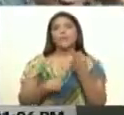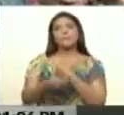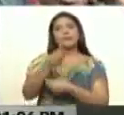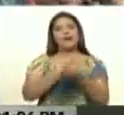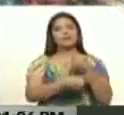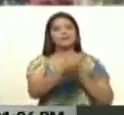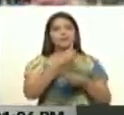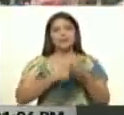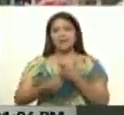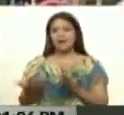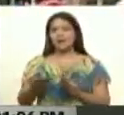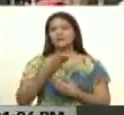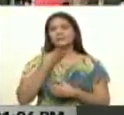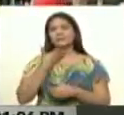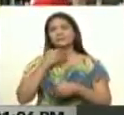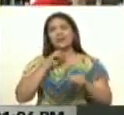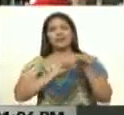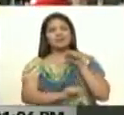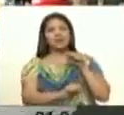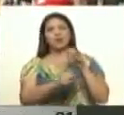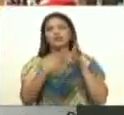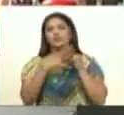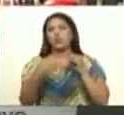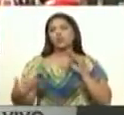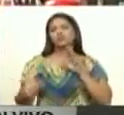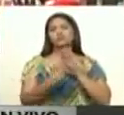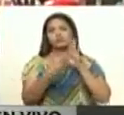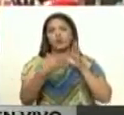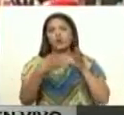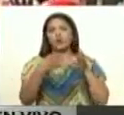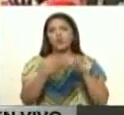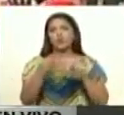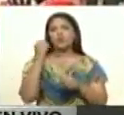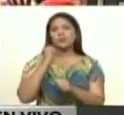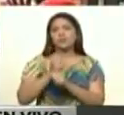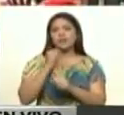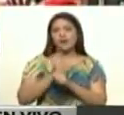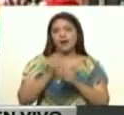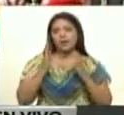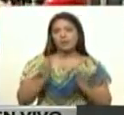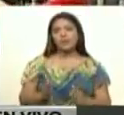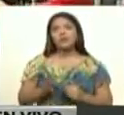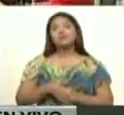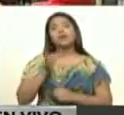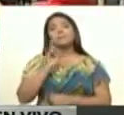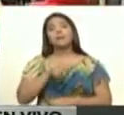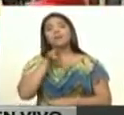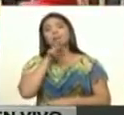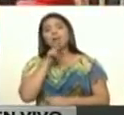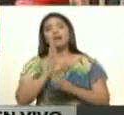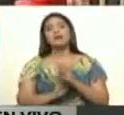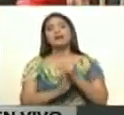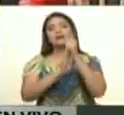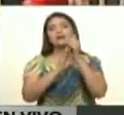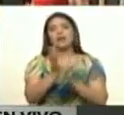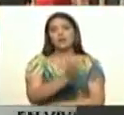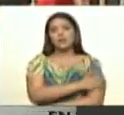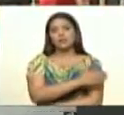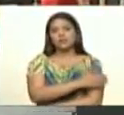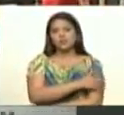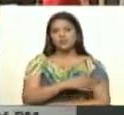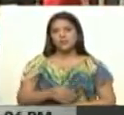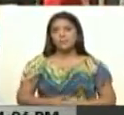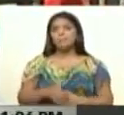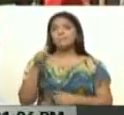mercancía. Rechazamos toda embestida con la clase trabajadora y las declaraciones de líderes de derecha que